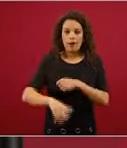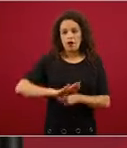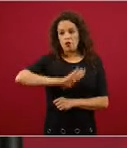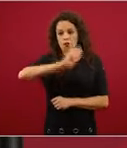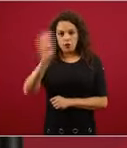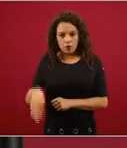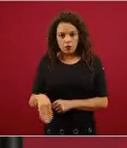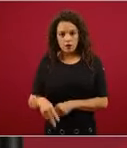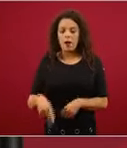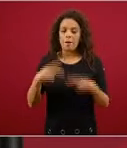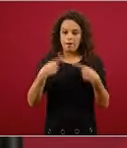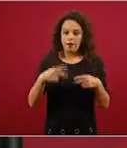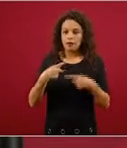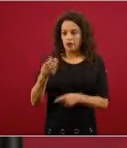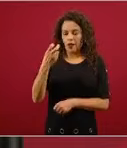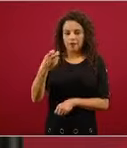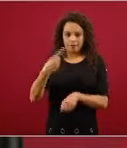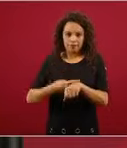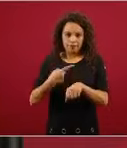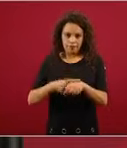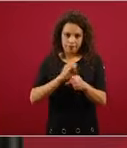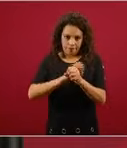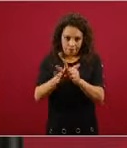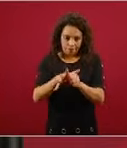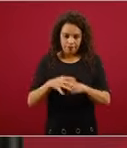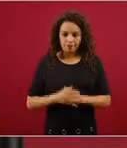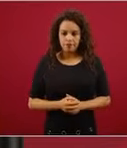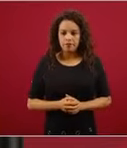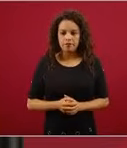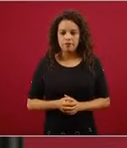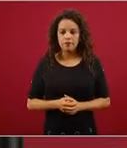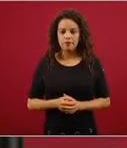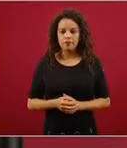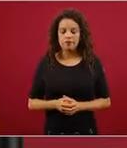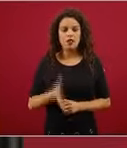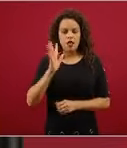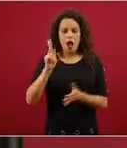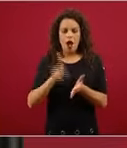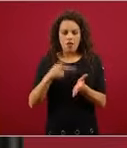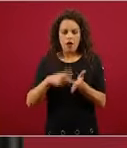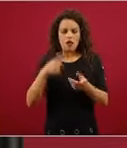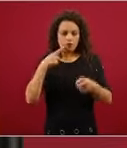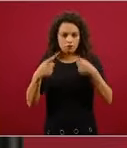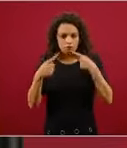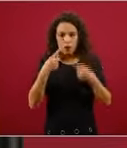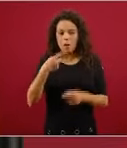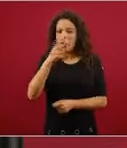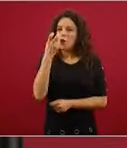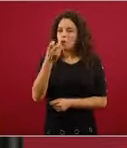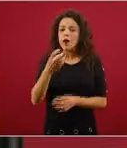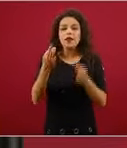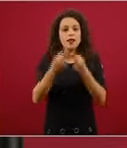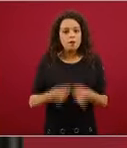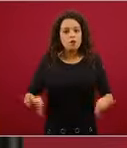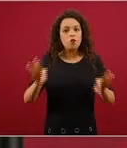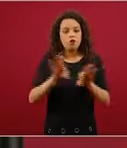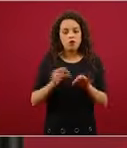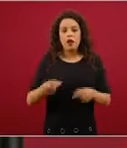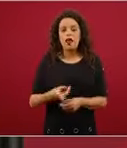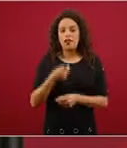personas con COVID. Y esto es crucial, lo hemos conversado varias veces, pero por eso consideramos importante actualizar la